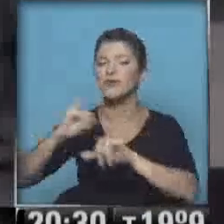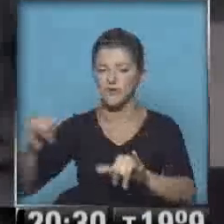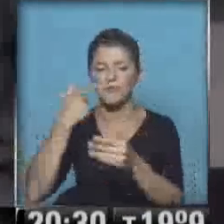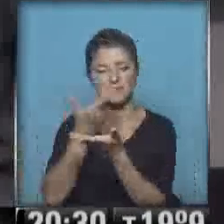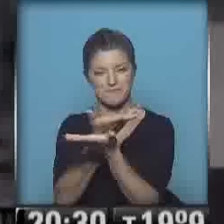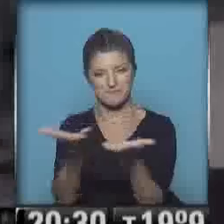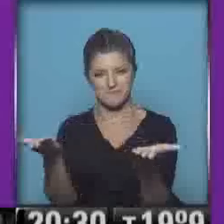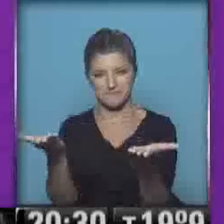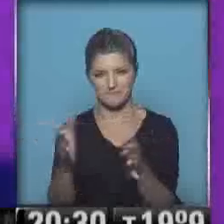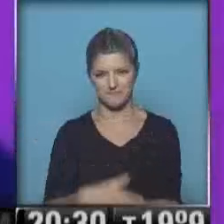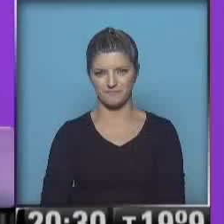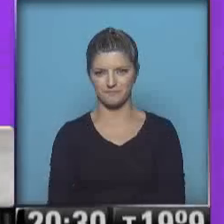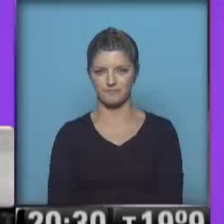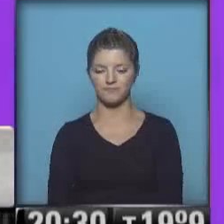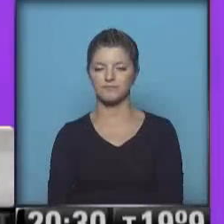enviados especiales.